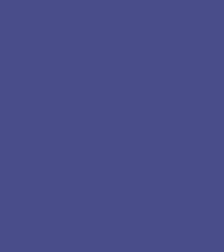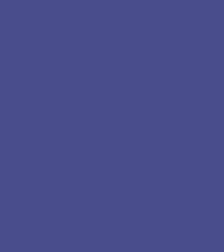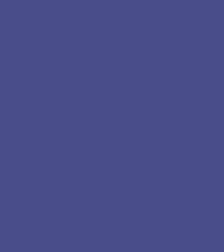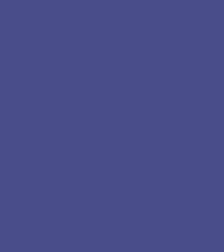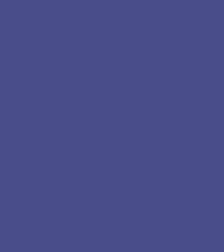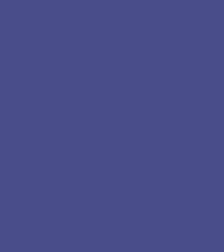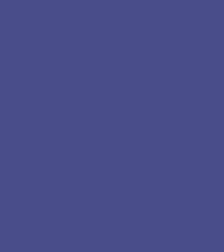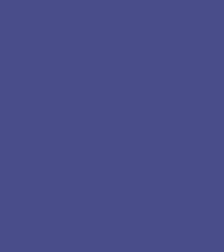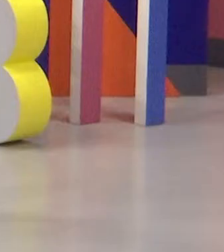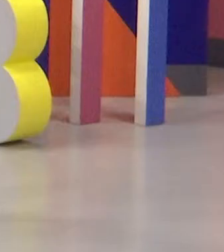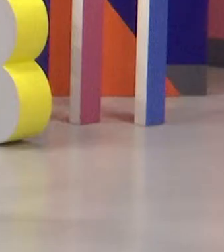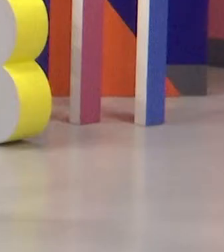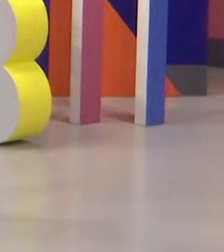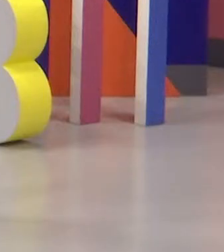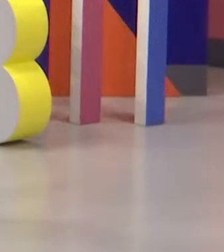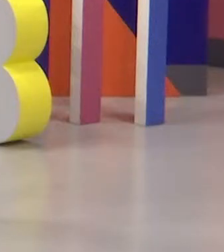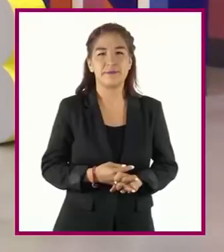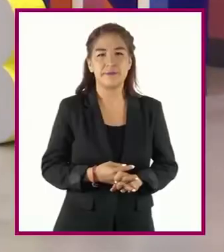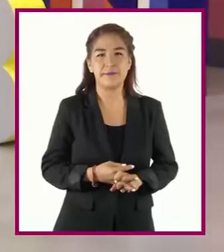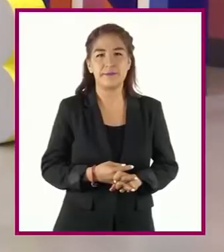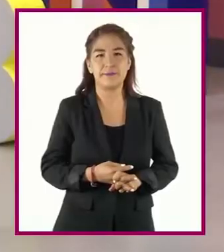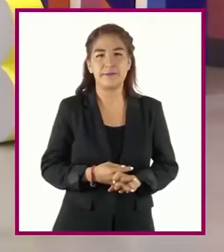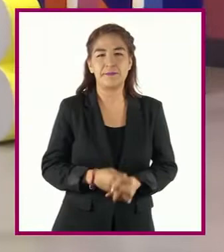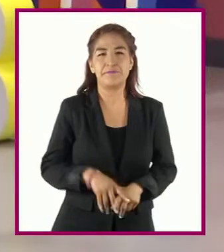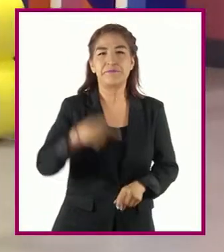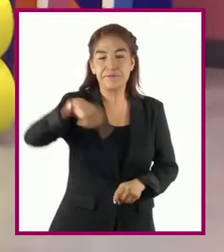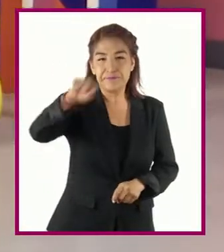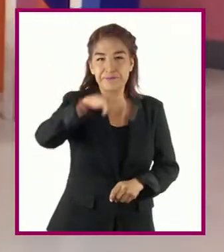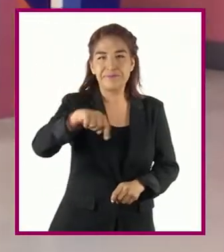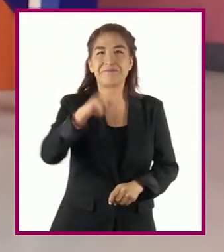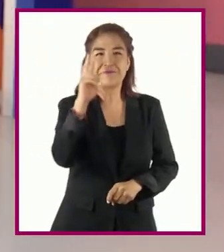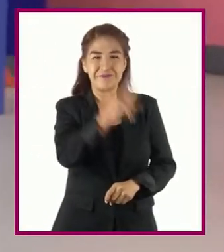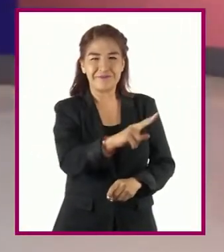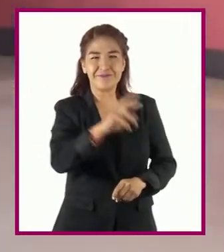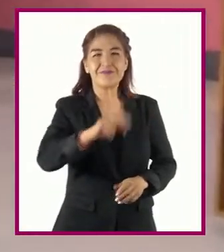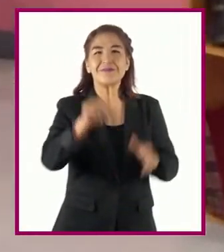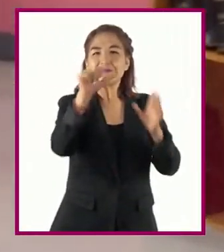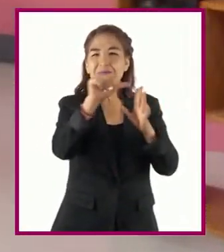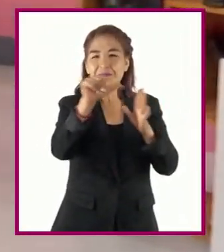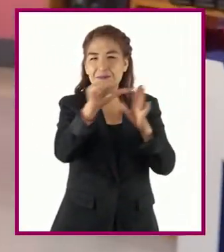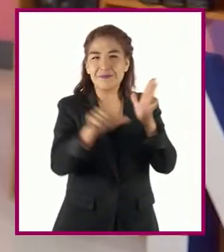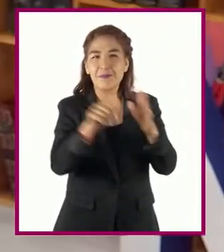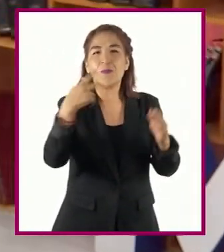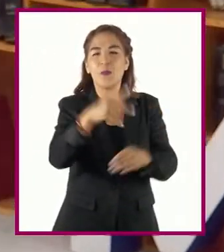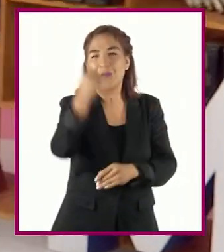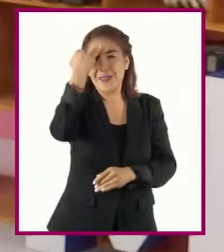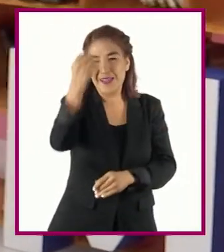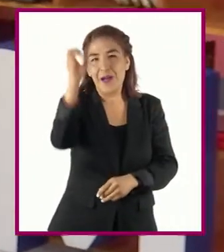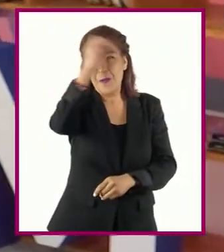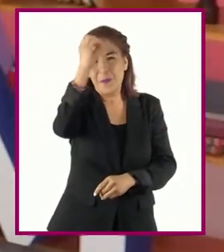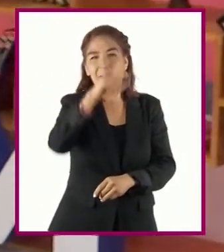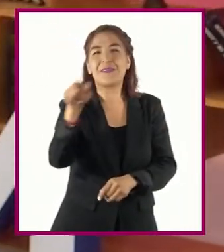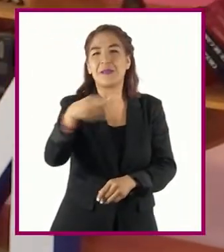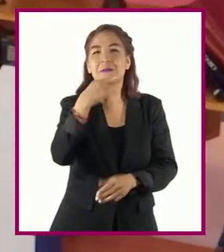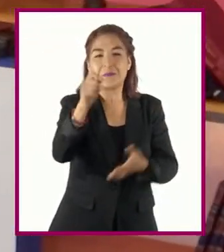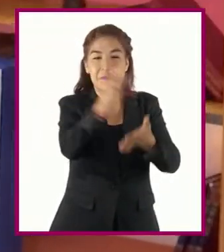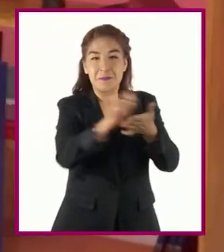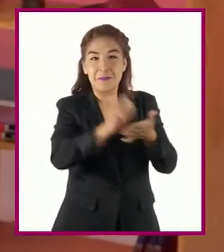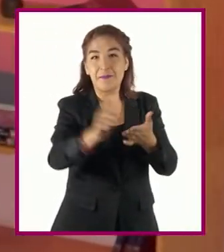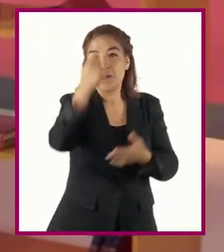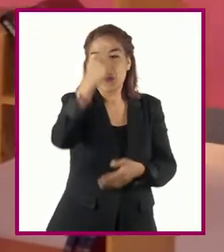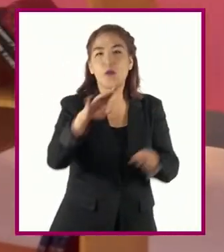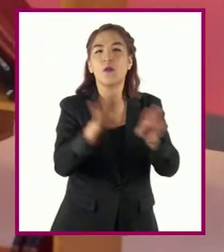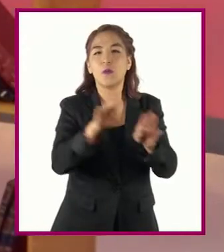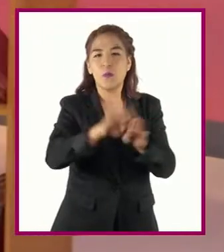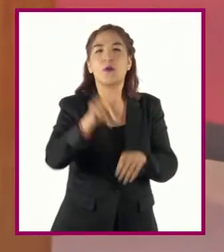autor. Recuerden que el artículo de opinión pertenece al conjunto de los textos argumentativos, puesto que el autor